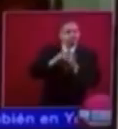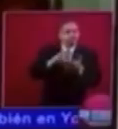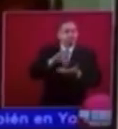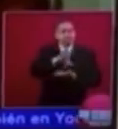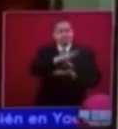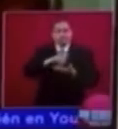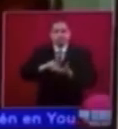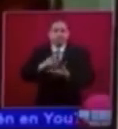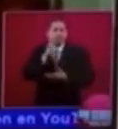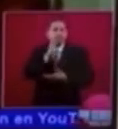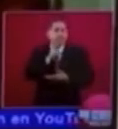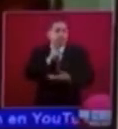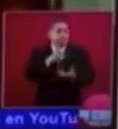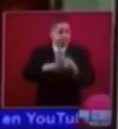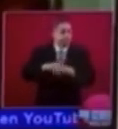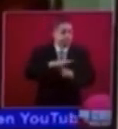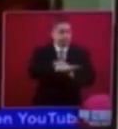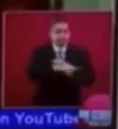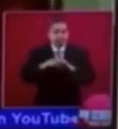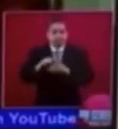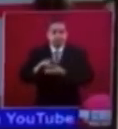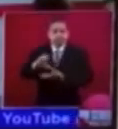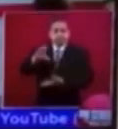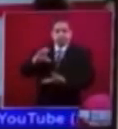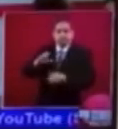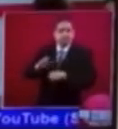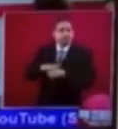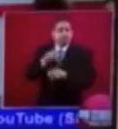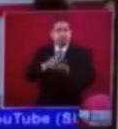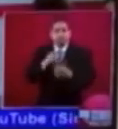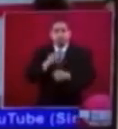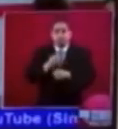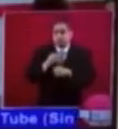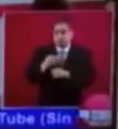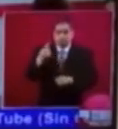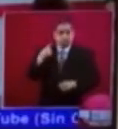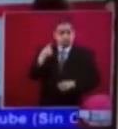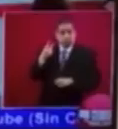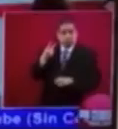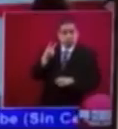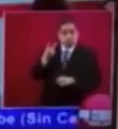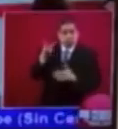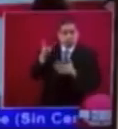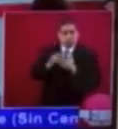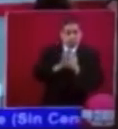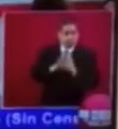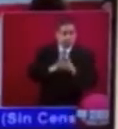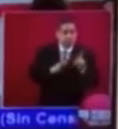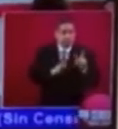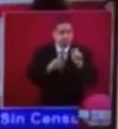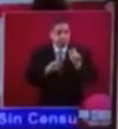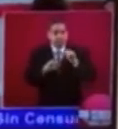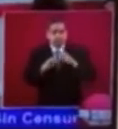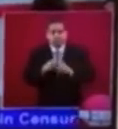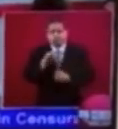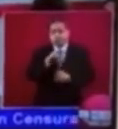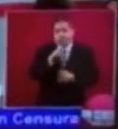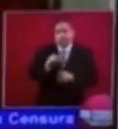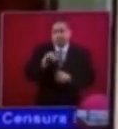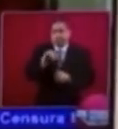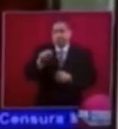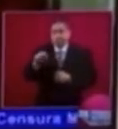ver los invitados, pues uno se da cuenta de qué lado masca la iguana, ¿no? Tuvieron a Silvano